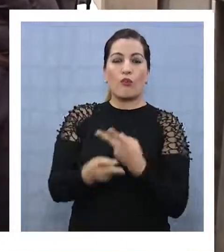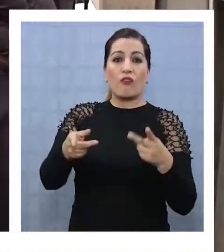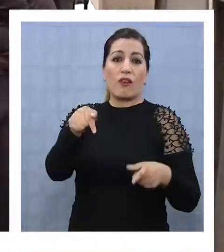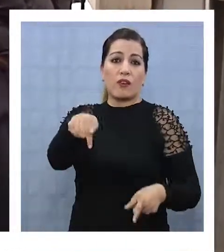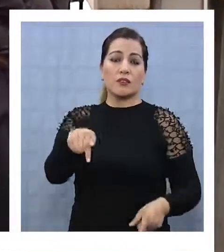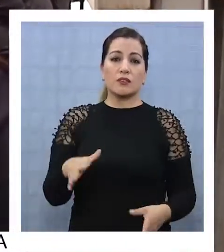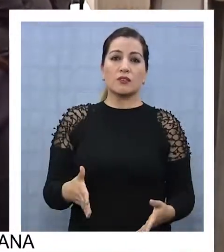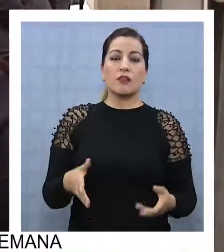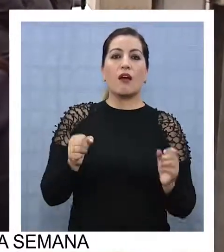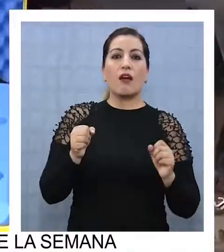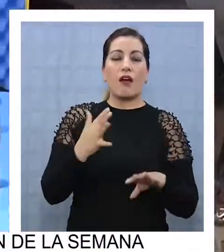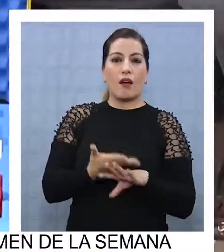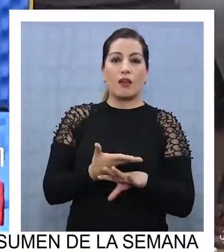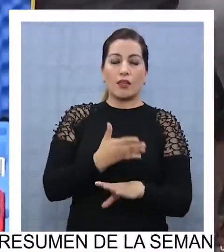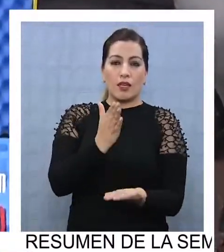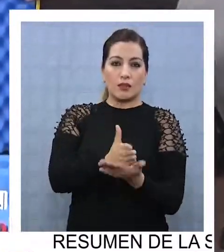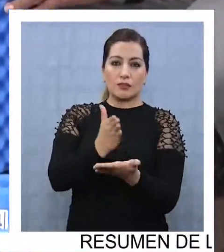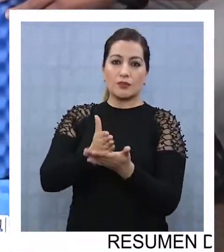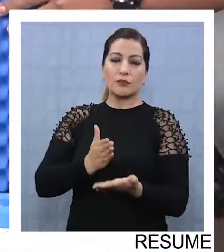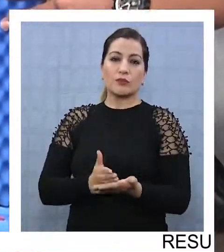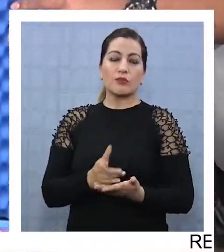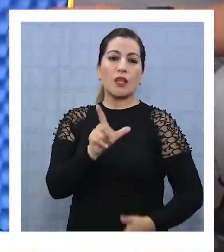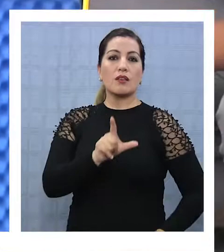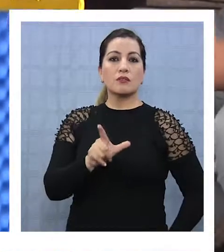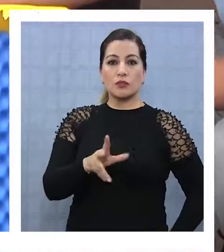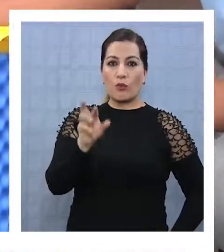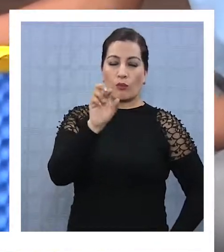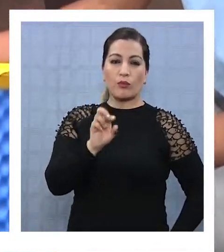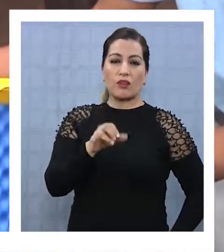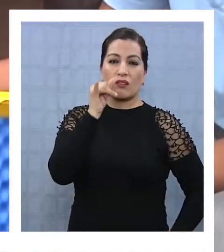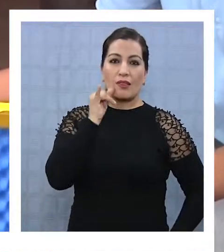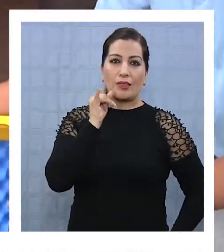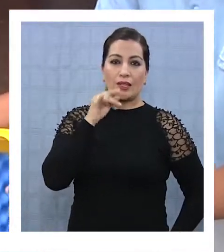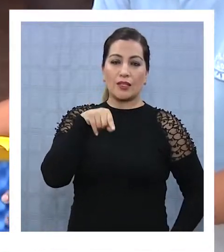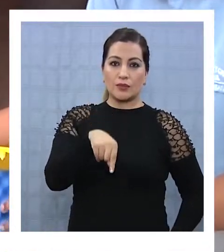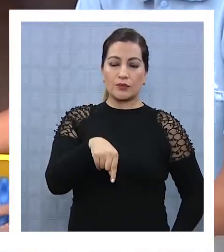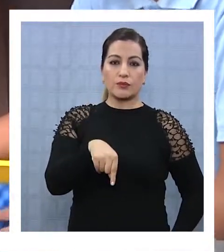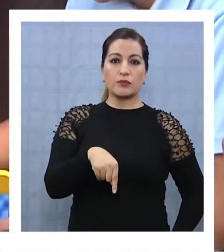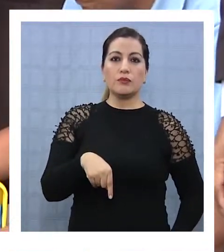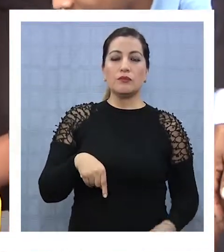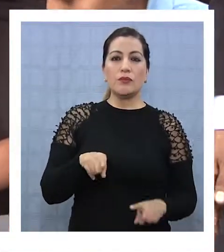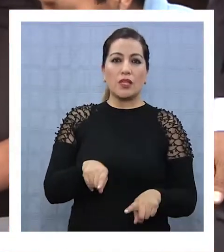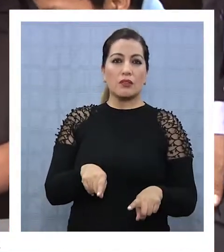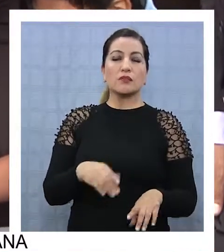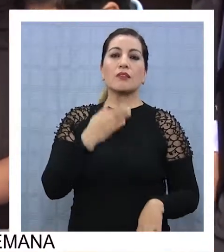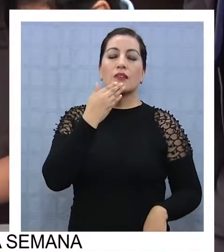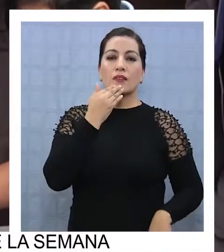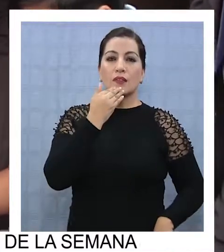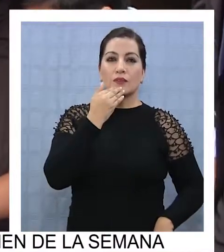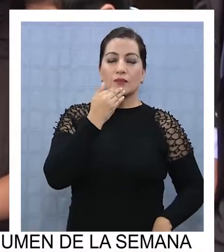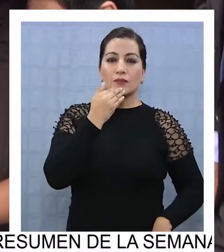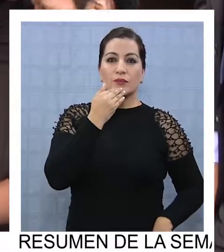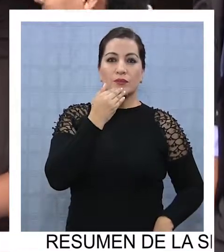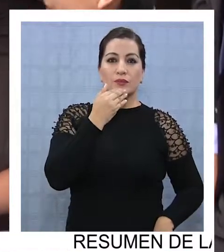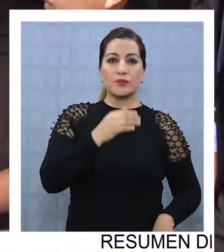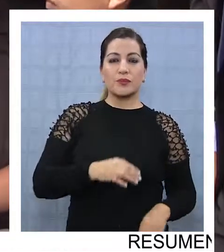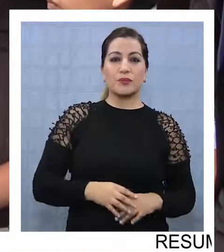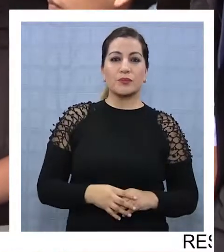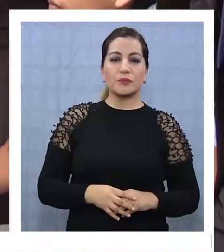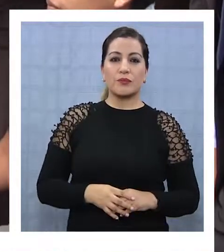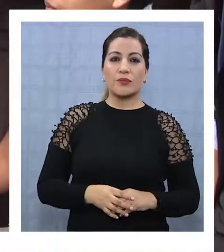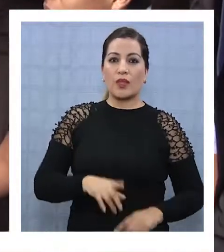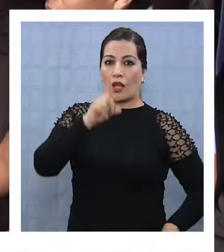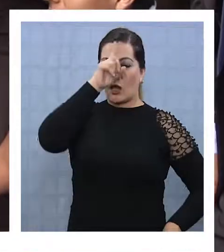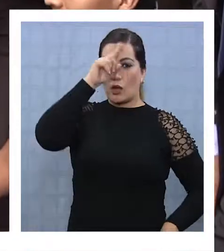este caso son escuelas, el Liceo Politécnico, y se ha entregado también